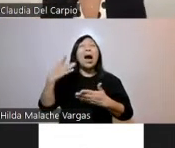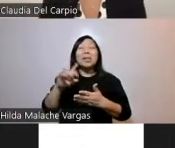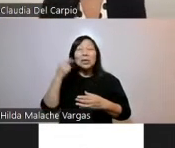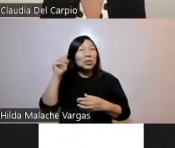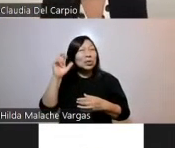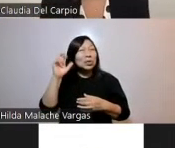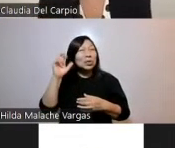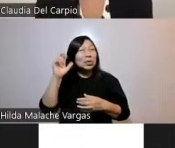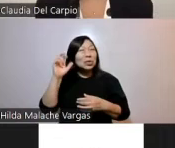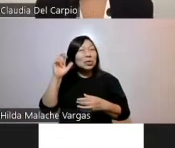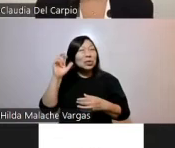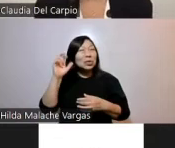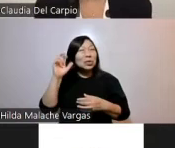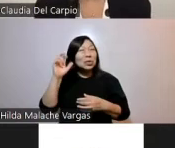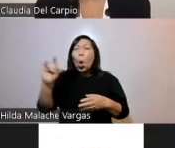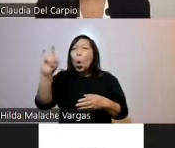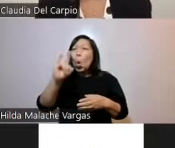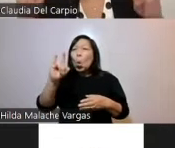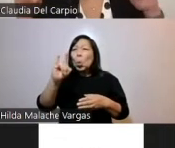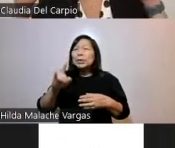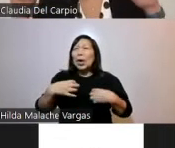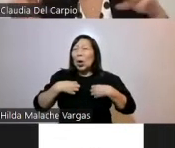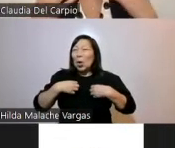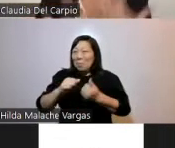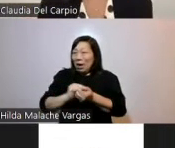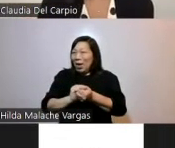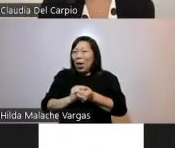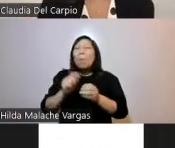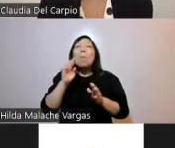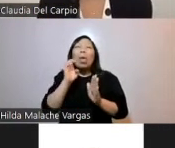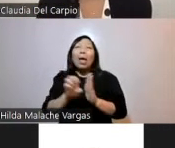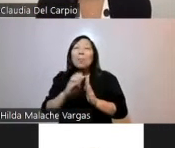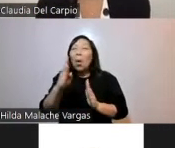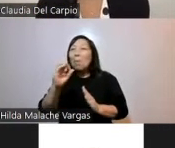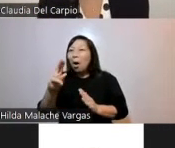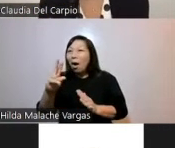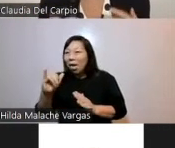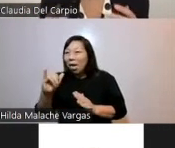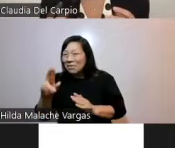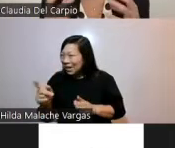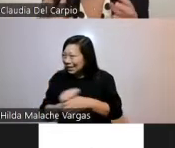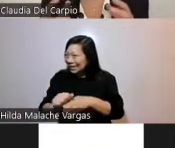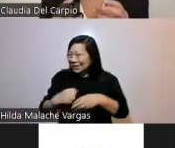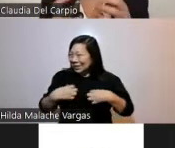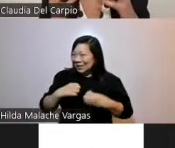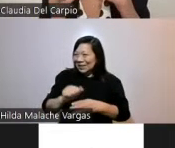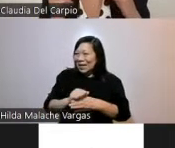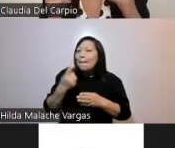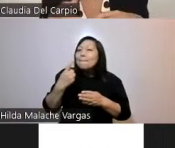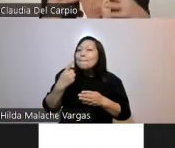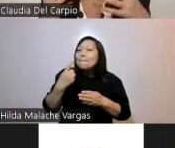con mucha frecuencia que usaban jabón de ropa o el jabón Bolívar para la higiene íntima. Y el jabón de ropa está hecho